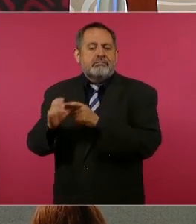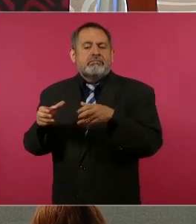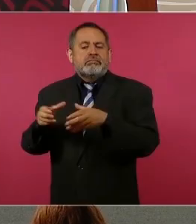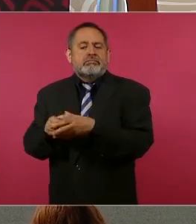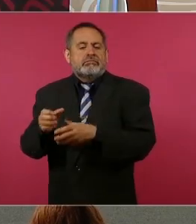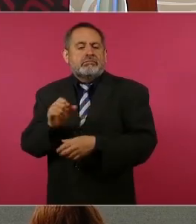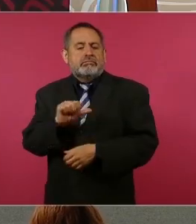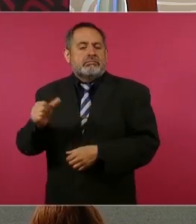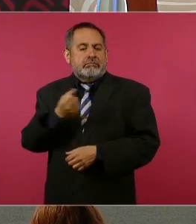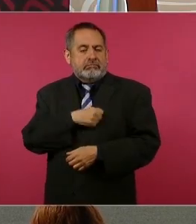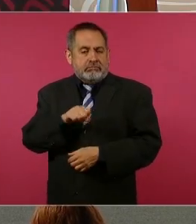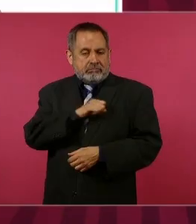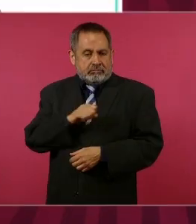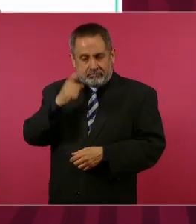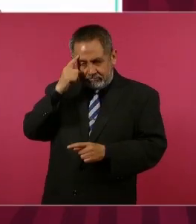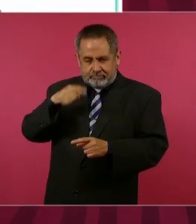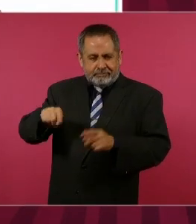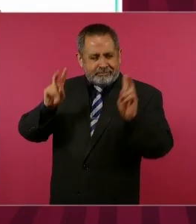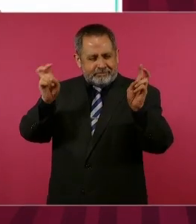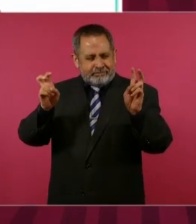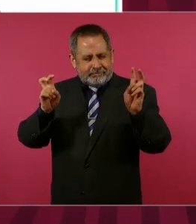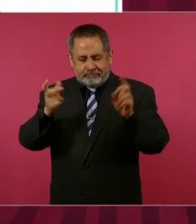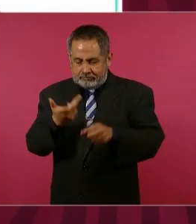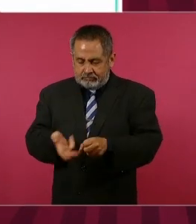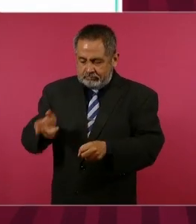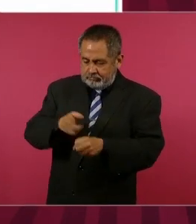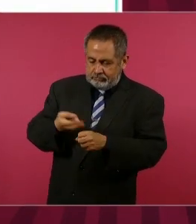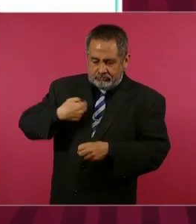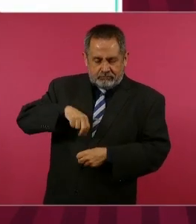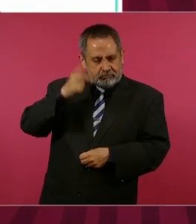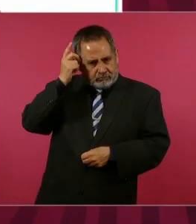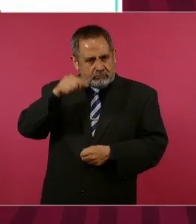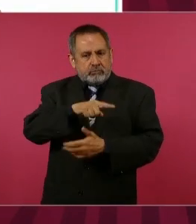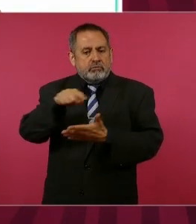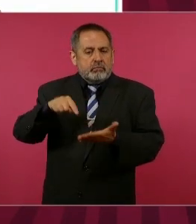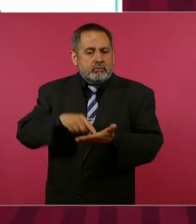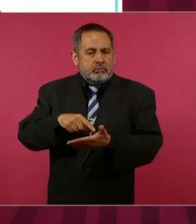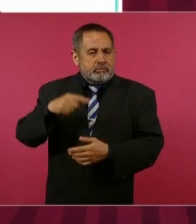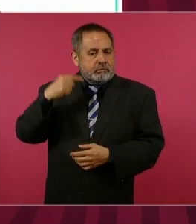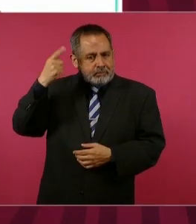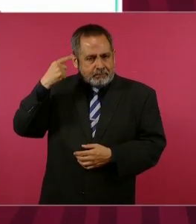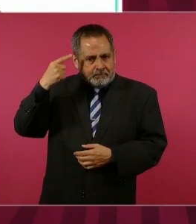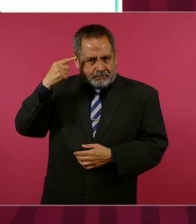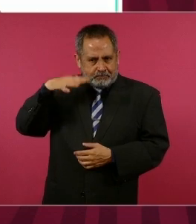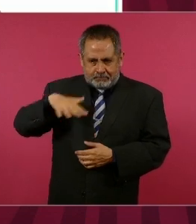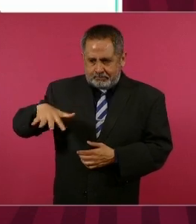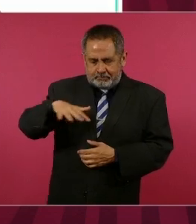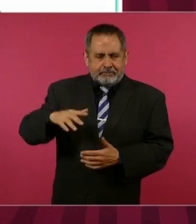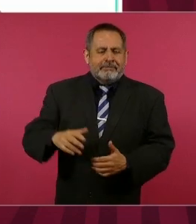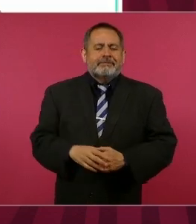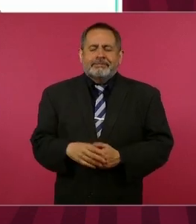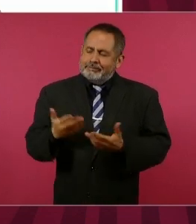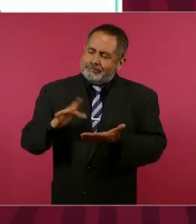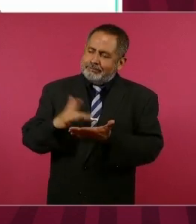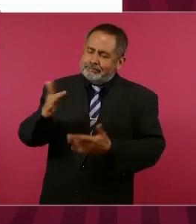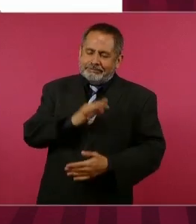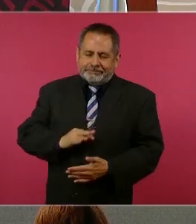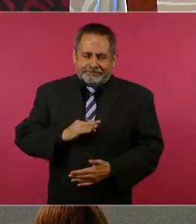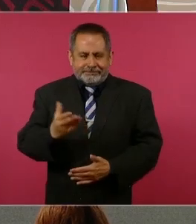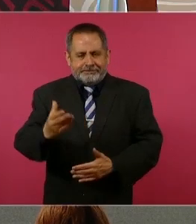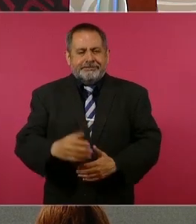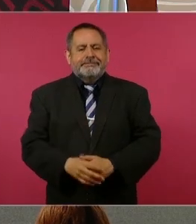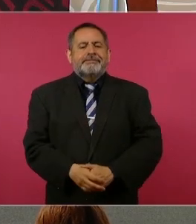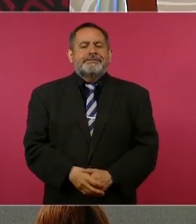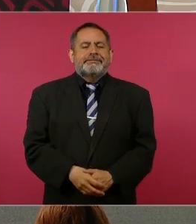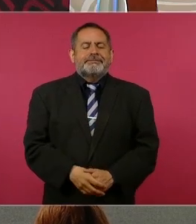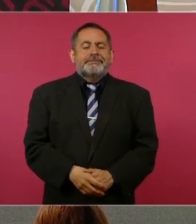Bienestar del programa La Clínica es Nuestra de San Andrés Cholula. Muchas gracias y felicidades.